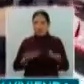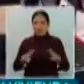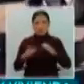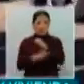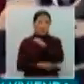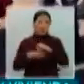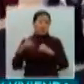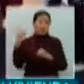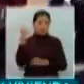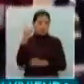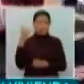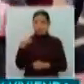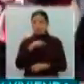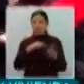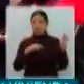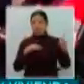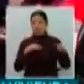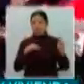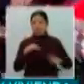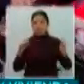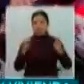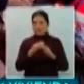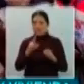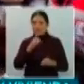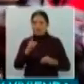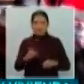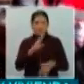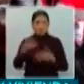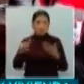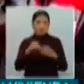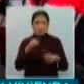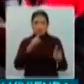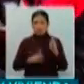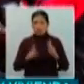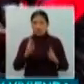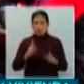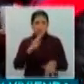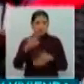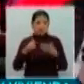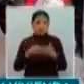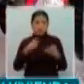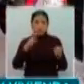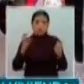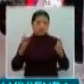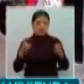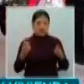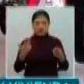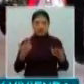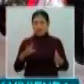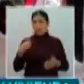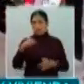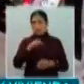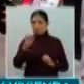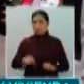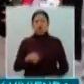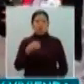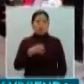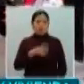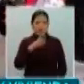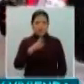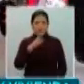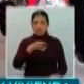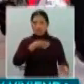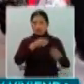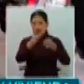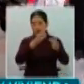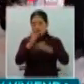y los cuales nosotros tenemos que asegurar que las personas que tienen un diferente idioma del que nosotros podemos hablar pueda